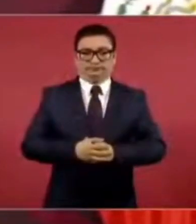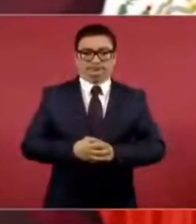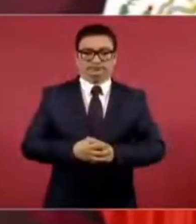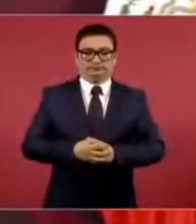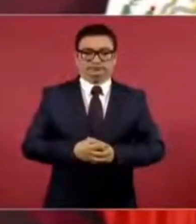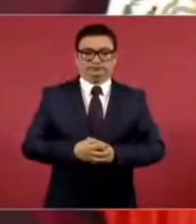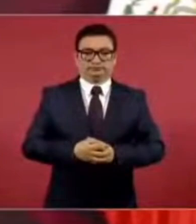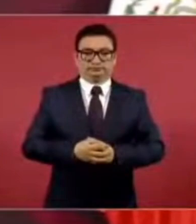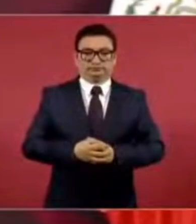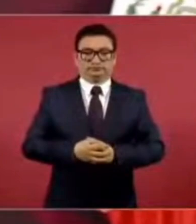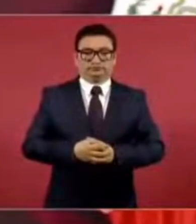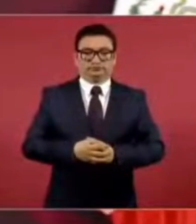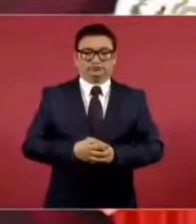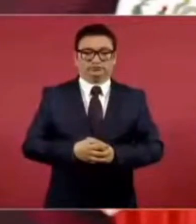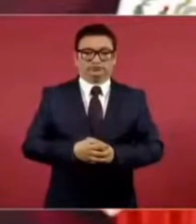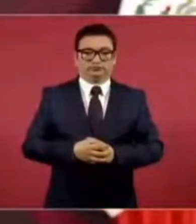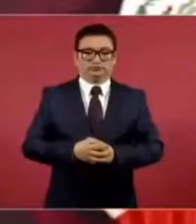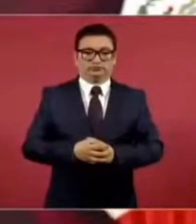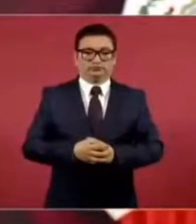Donde duermo,